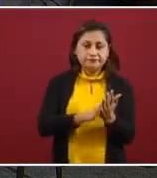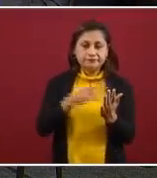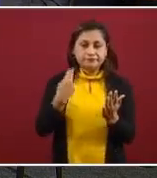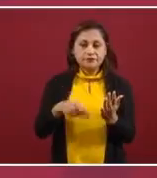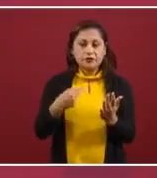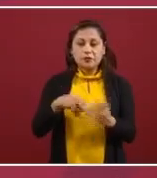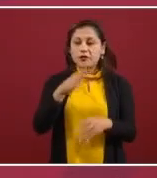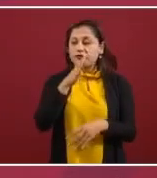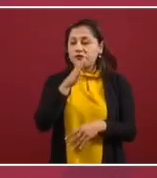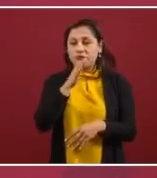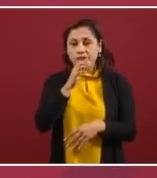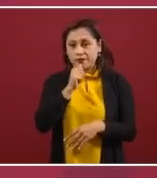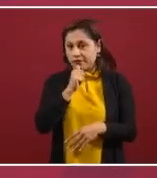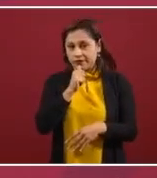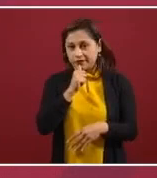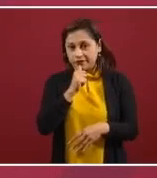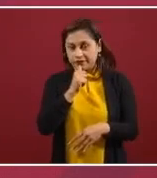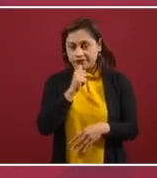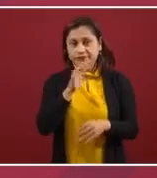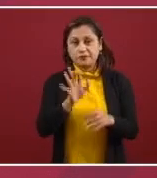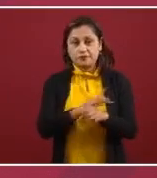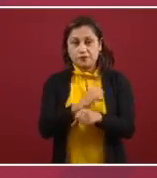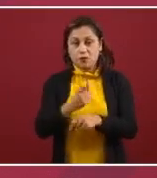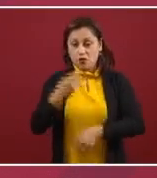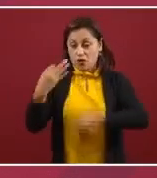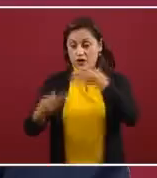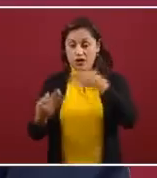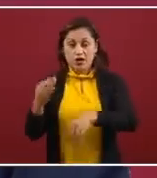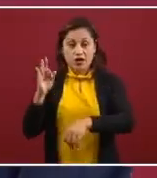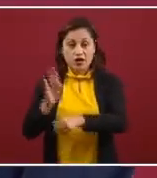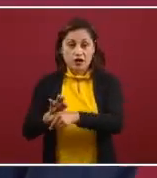informes. Si existen amparos, hay que proteger